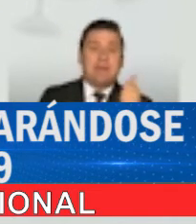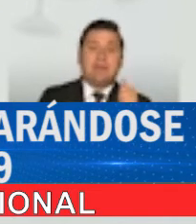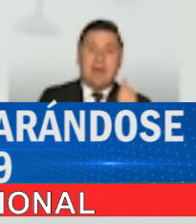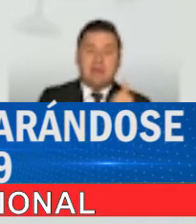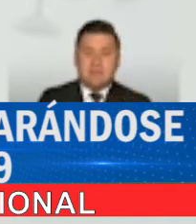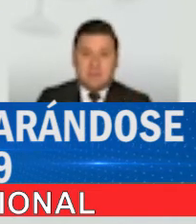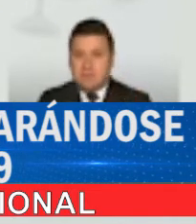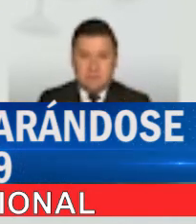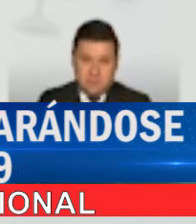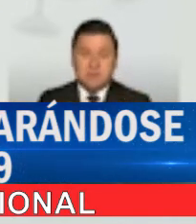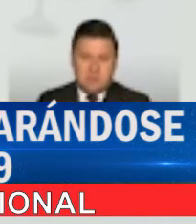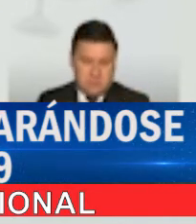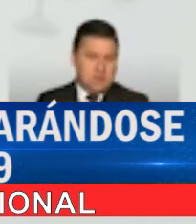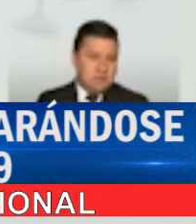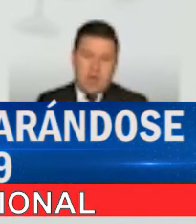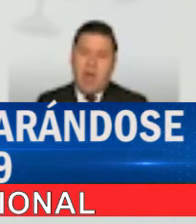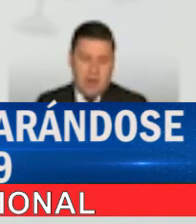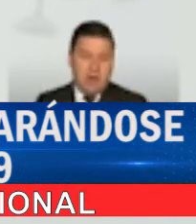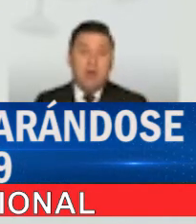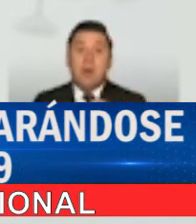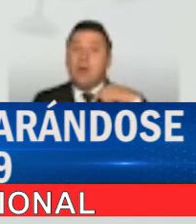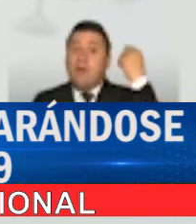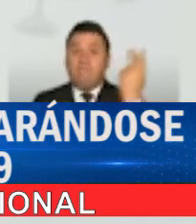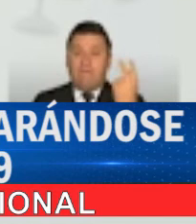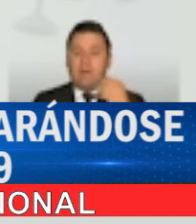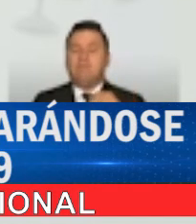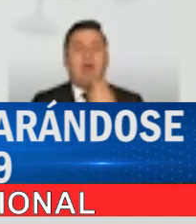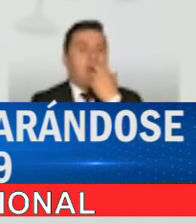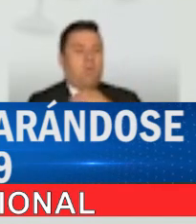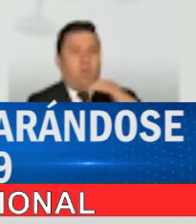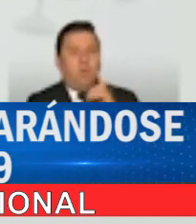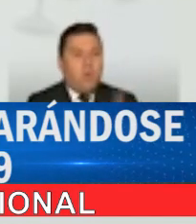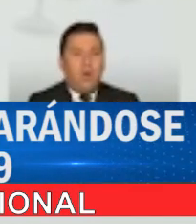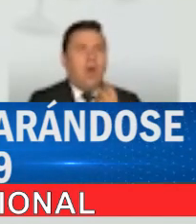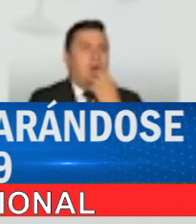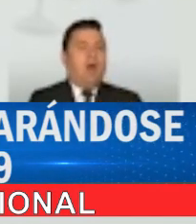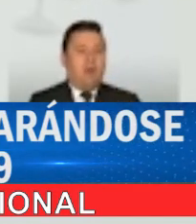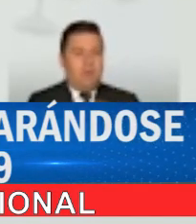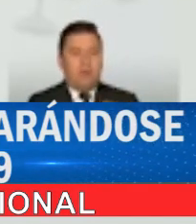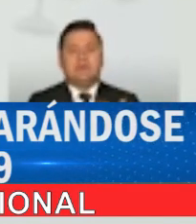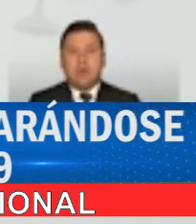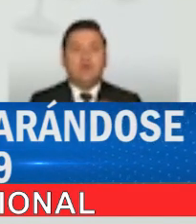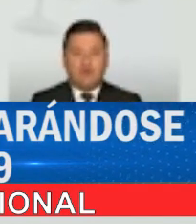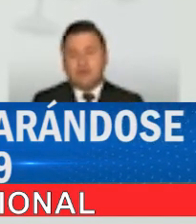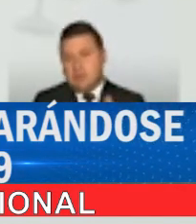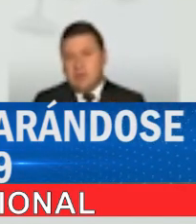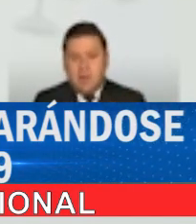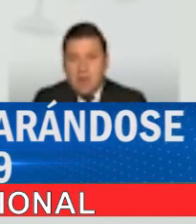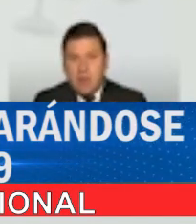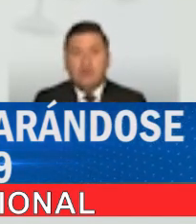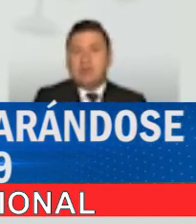Los 20 de Buenaventura y Cali se van a entregar el próximo viernes y los de Quibdó también se entregarán el fin de semana. Para poder tener